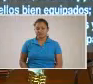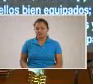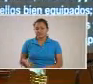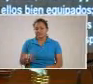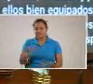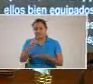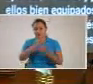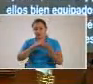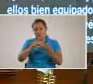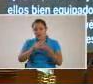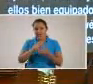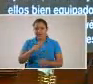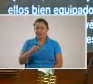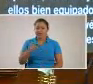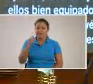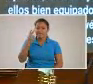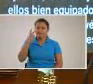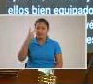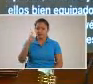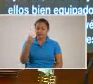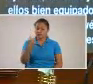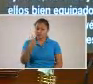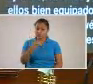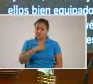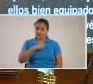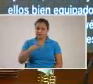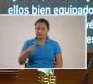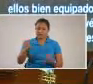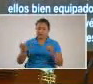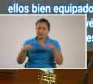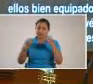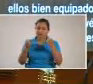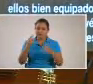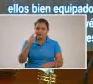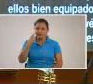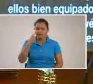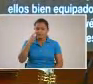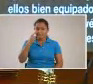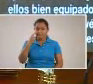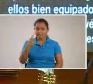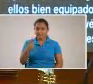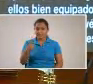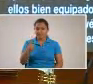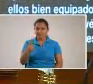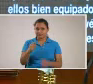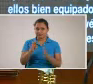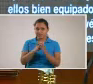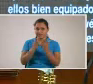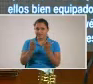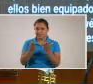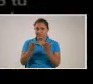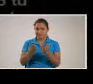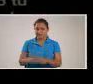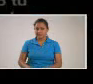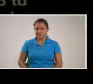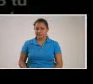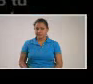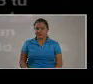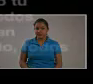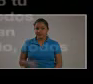que sí? Ok, entonces mire cómo dice Ezequiel 38:3. Y